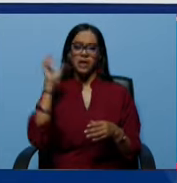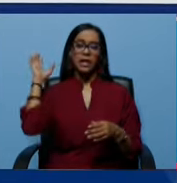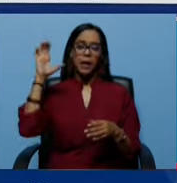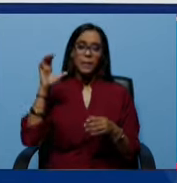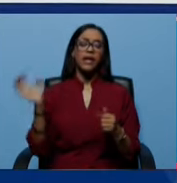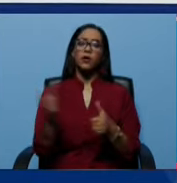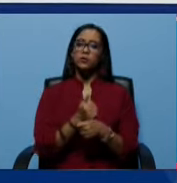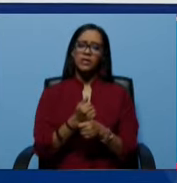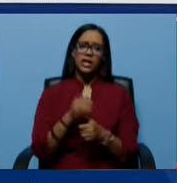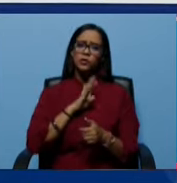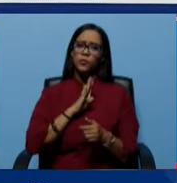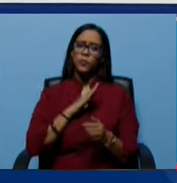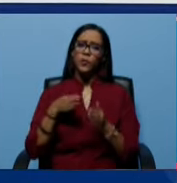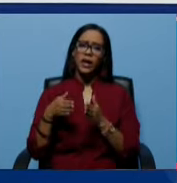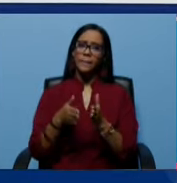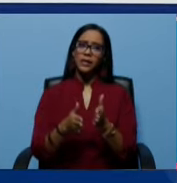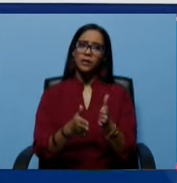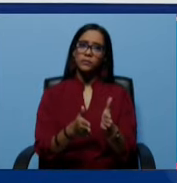su propio camino.